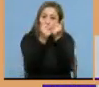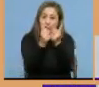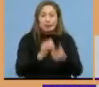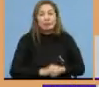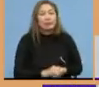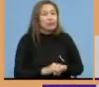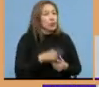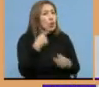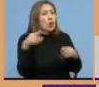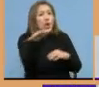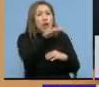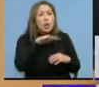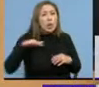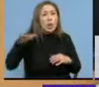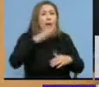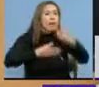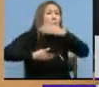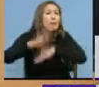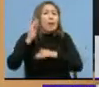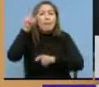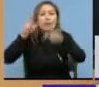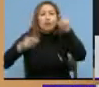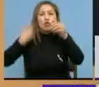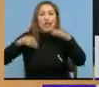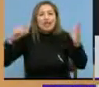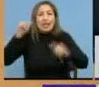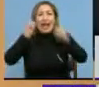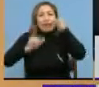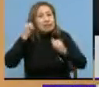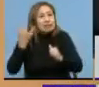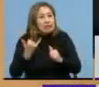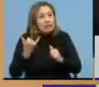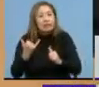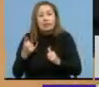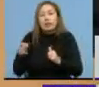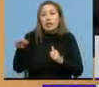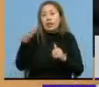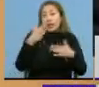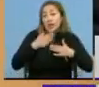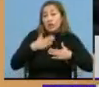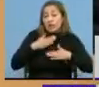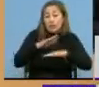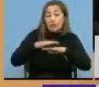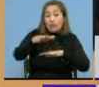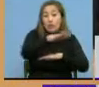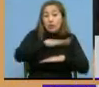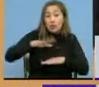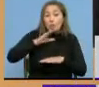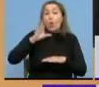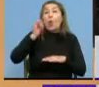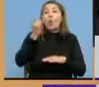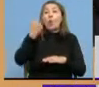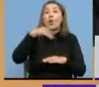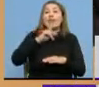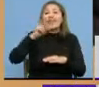en cuál es la zona que tiene mayor índice de accidentes en lo que es a mi región tenemos la parte del cuartero en